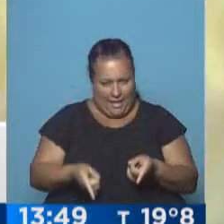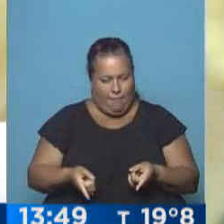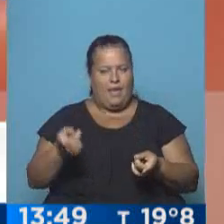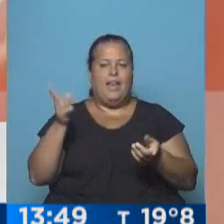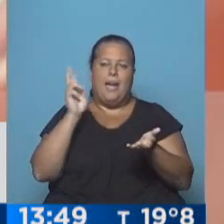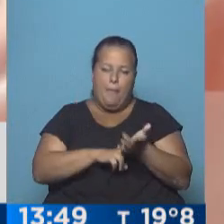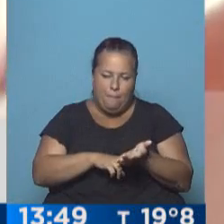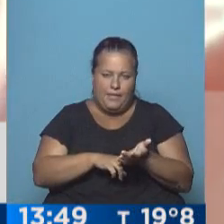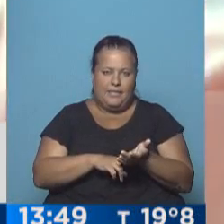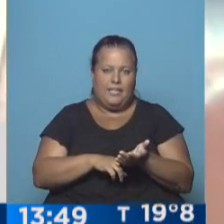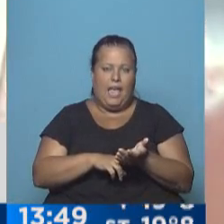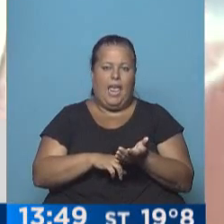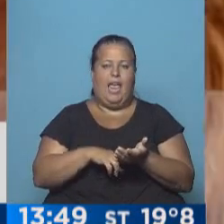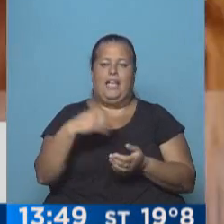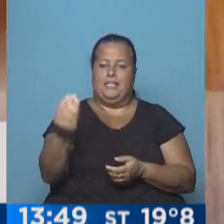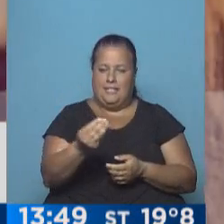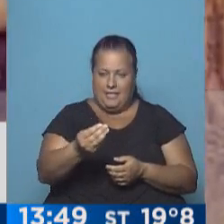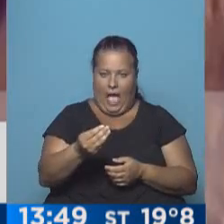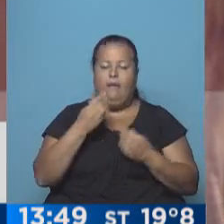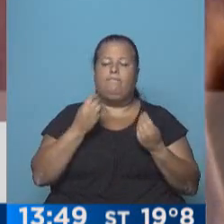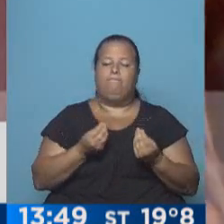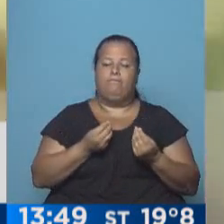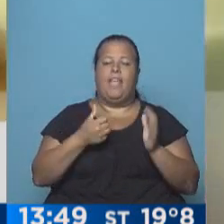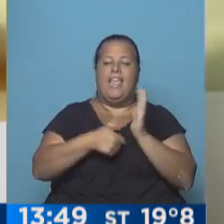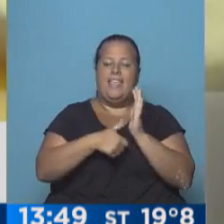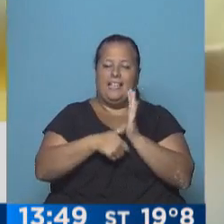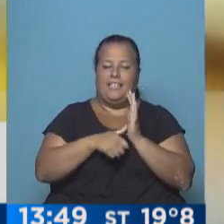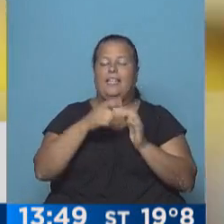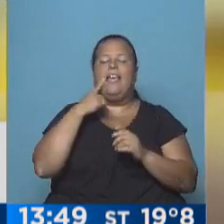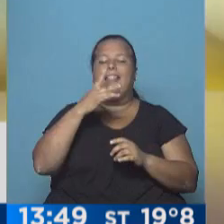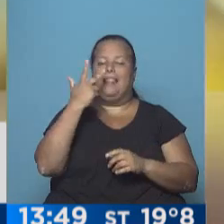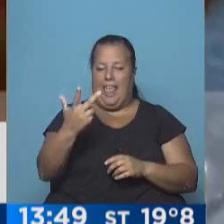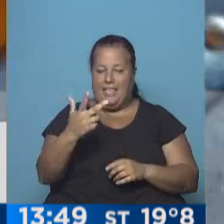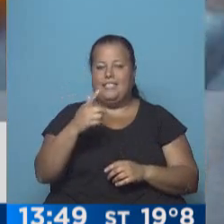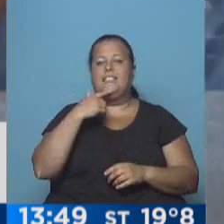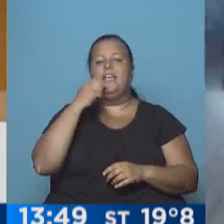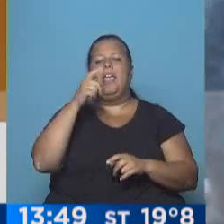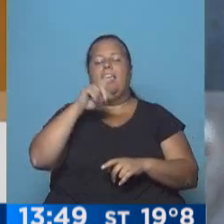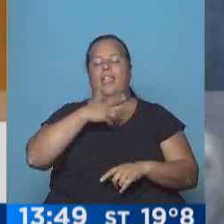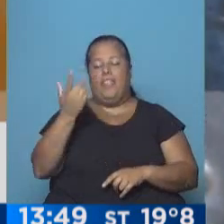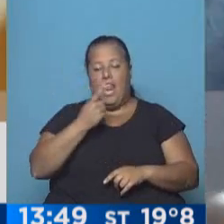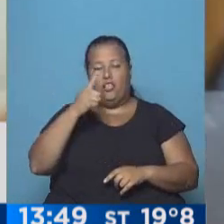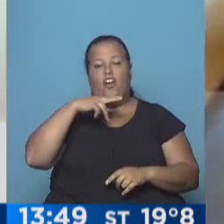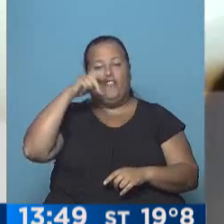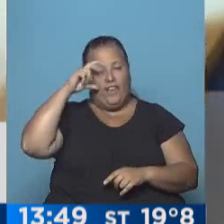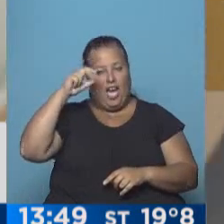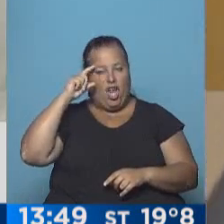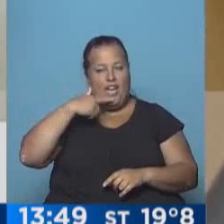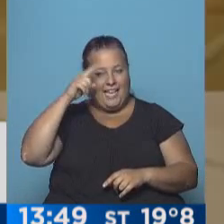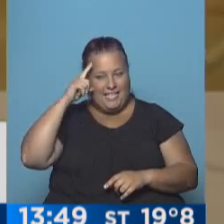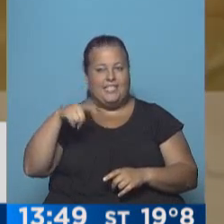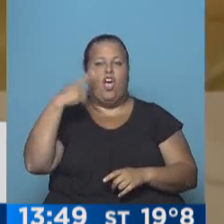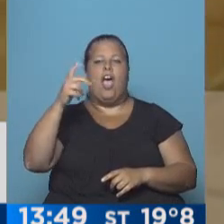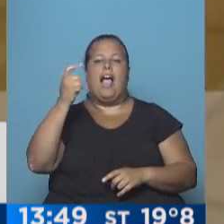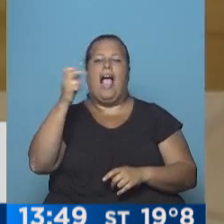repite el sábado. Estamos hablando de Idénticos 3, con dirección de Daniel Veronese y selección de textos de Mauricio